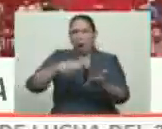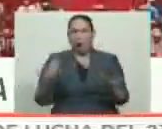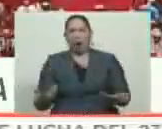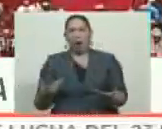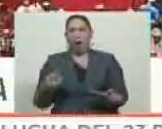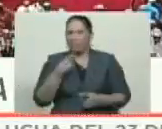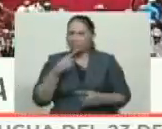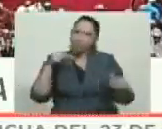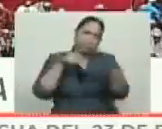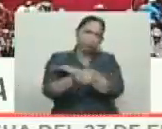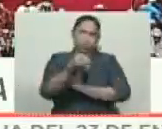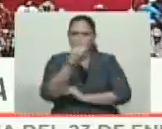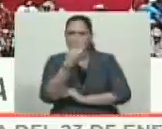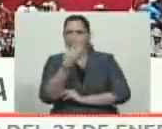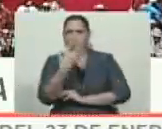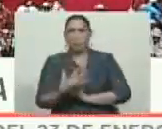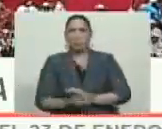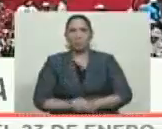de Miraflores.